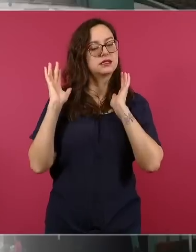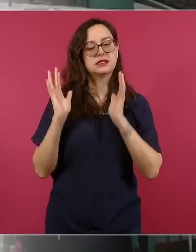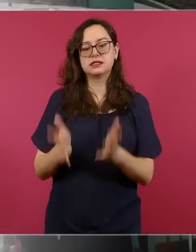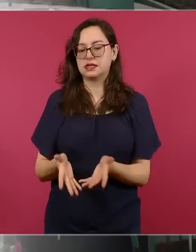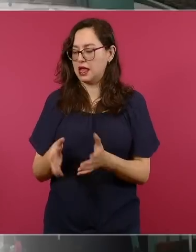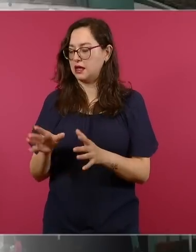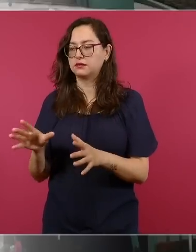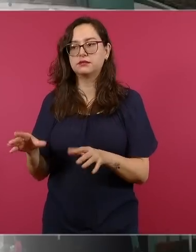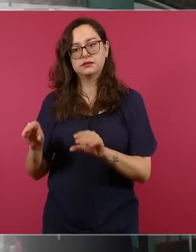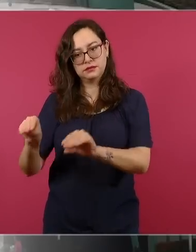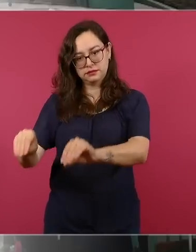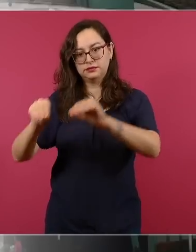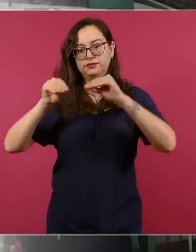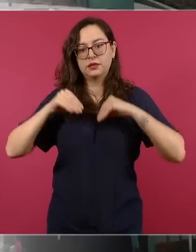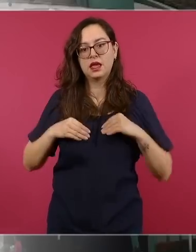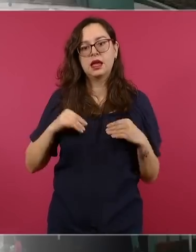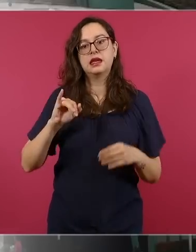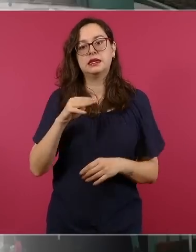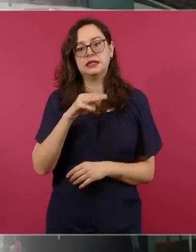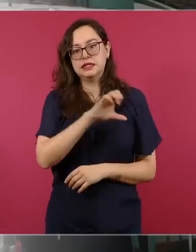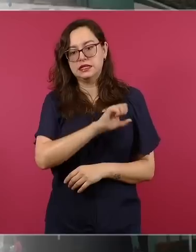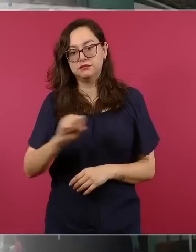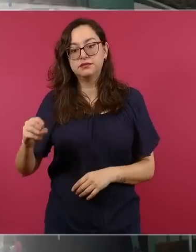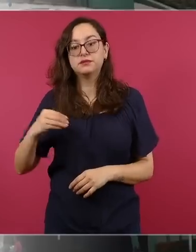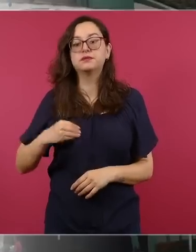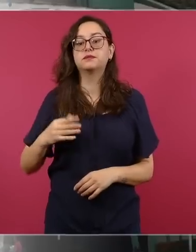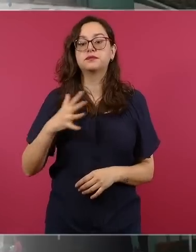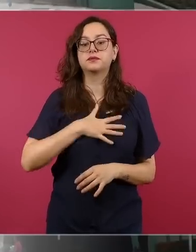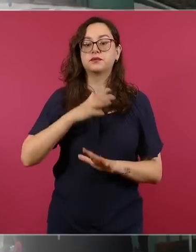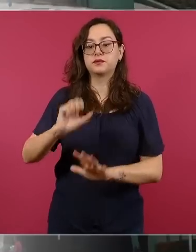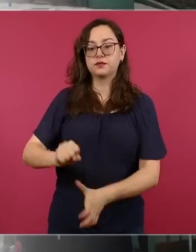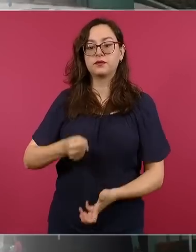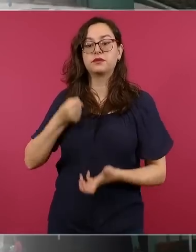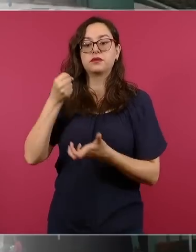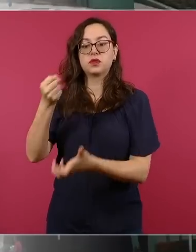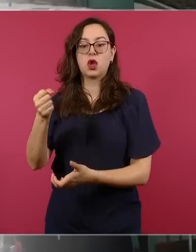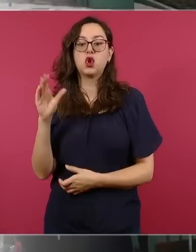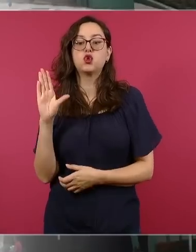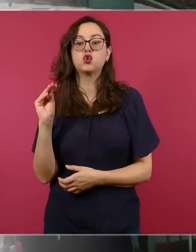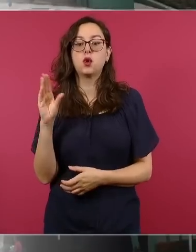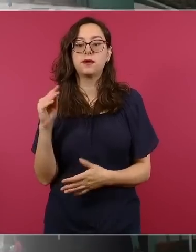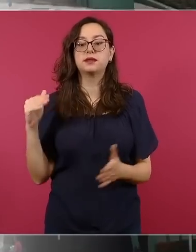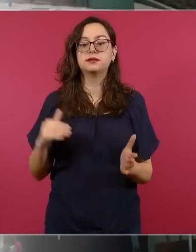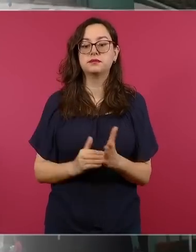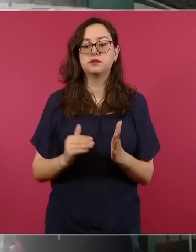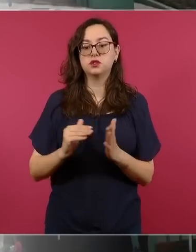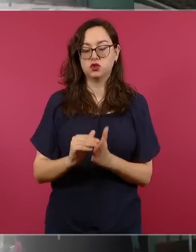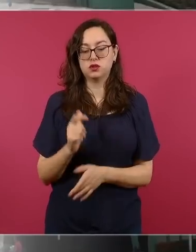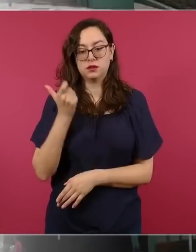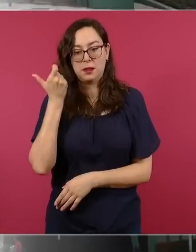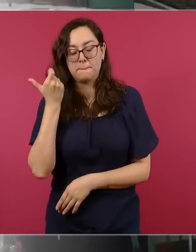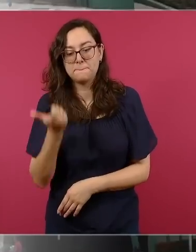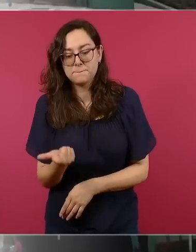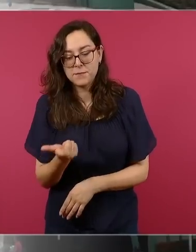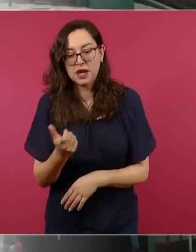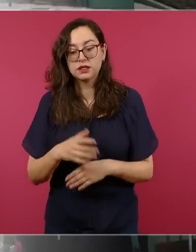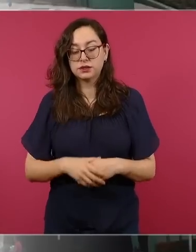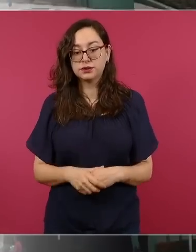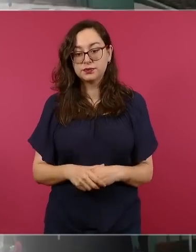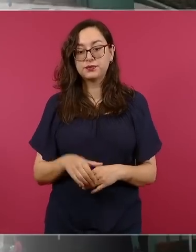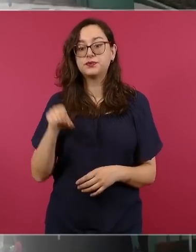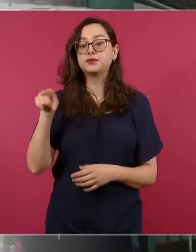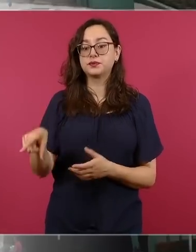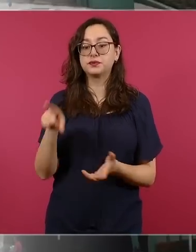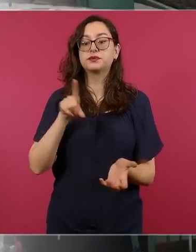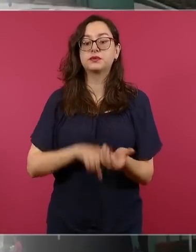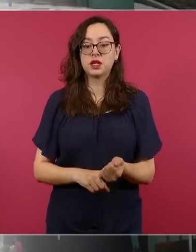IMSS Bienestar y se hizo una primera inversión de 90 millones de pesos. También este hospital ya operó